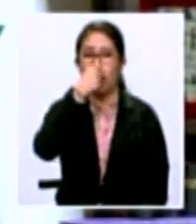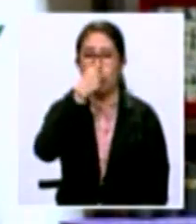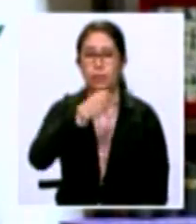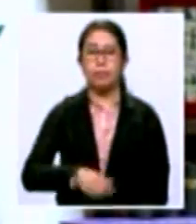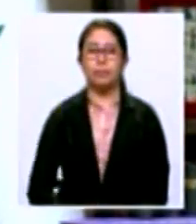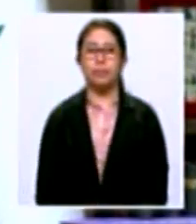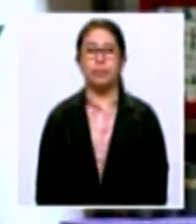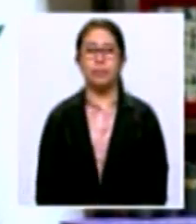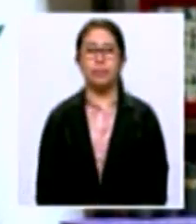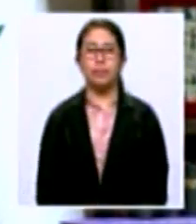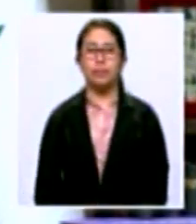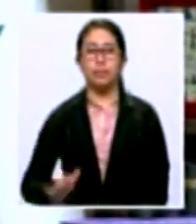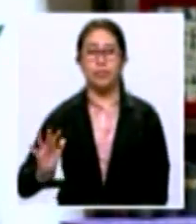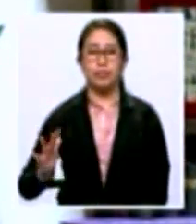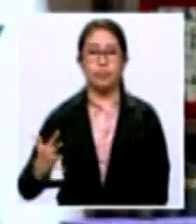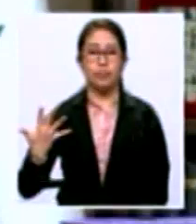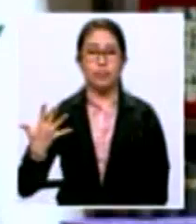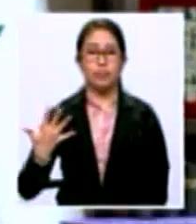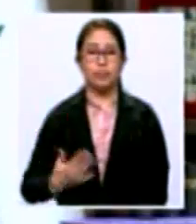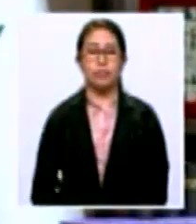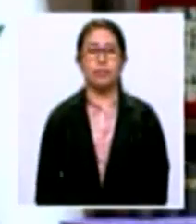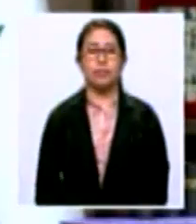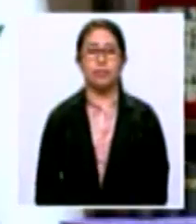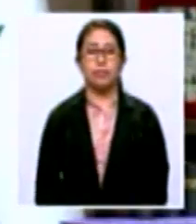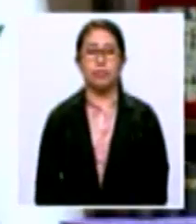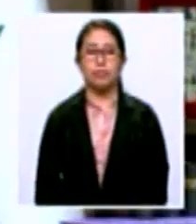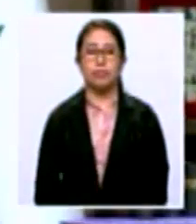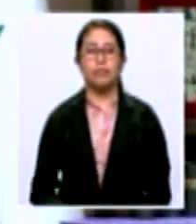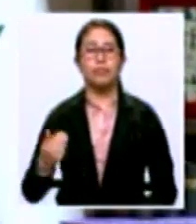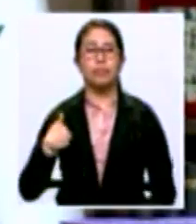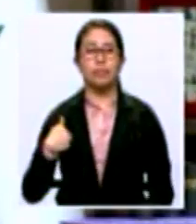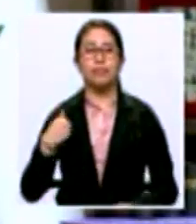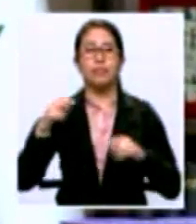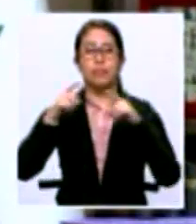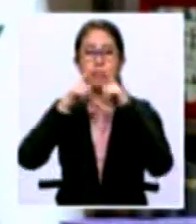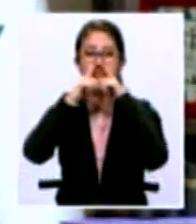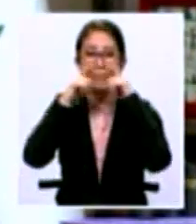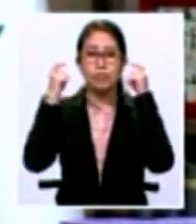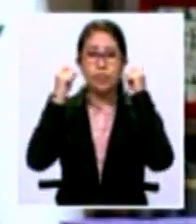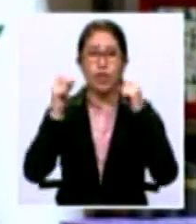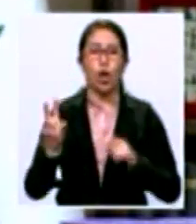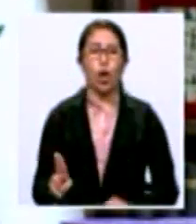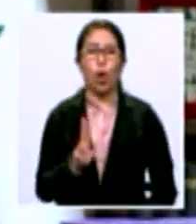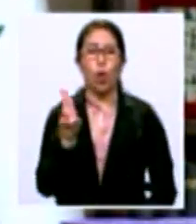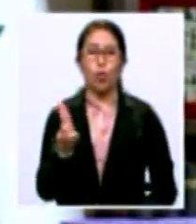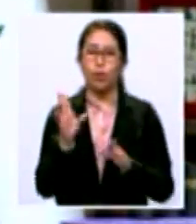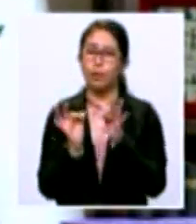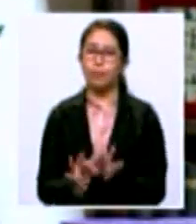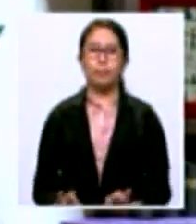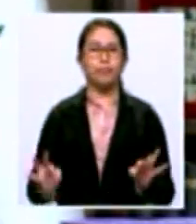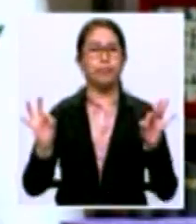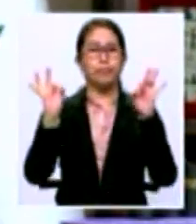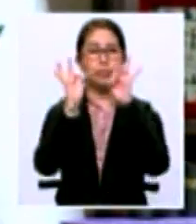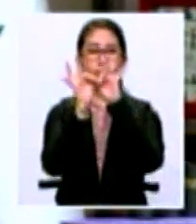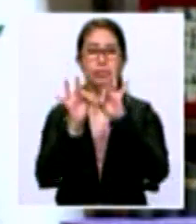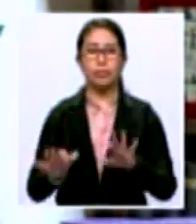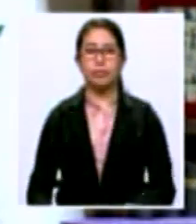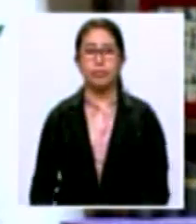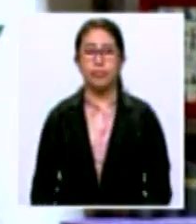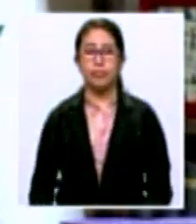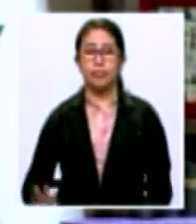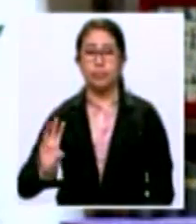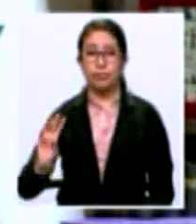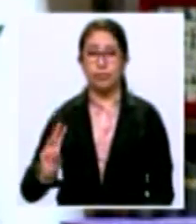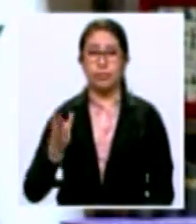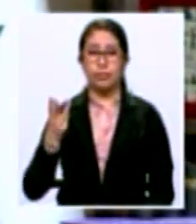manera. En quinto lugar, llevar barbijo. Es importante que llevemos el barbijo. Y